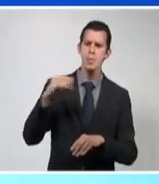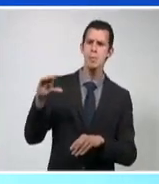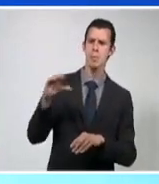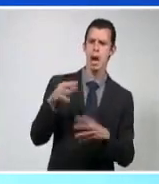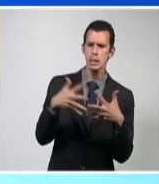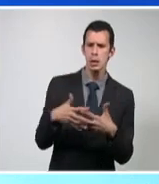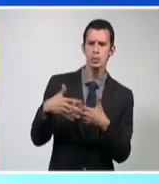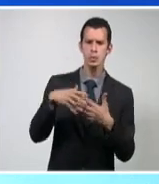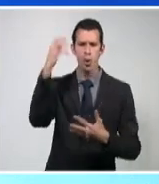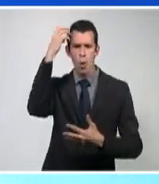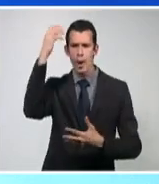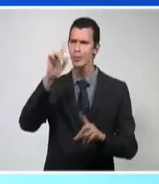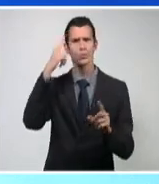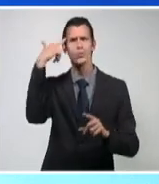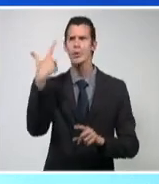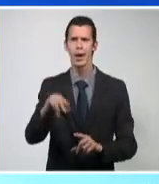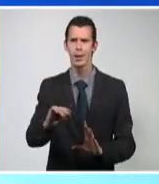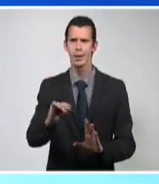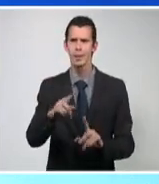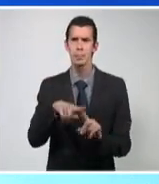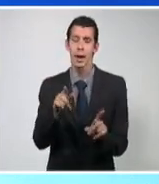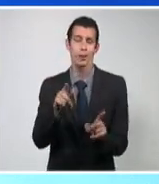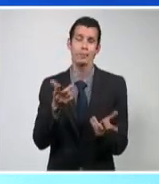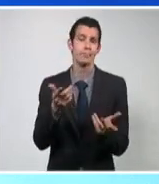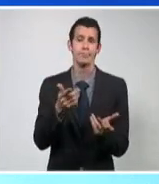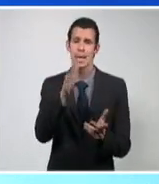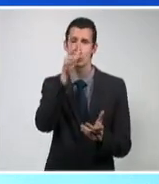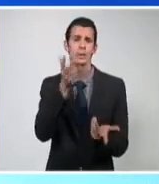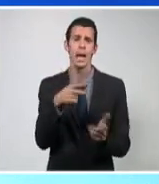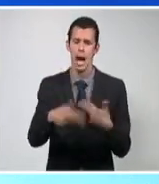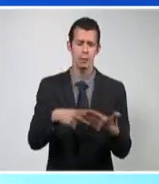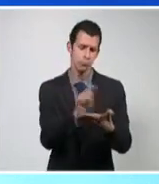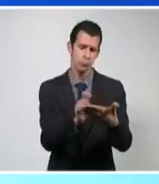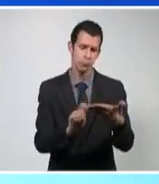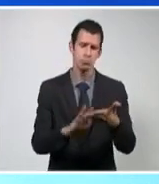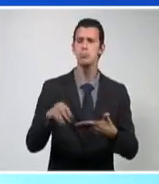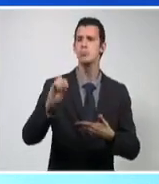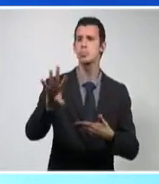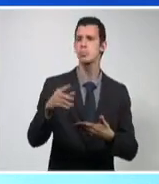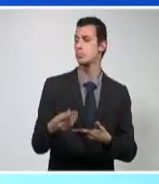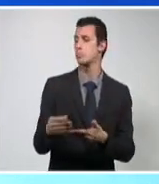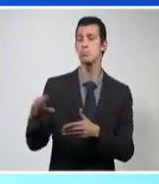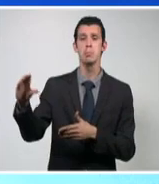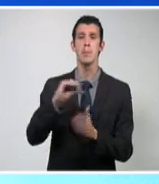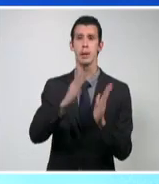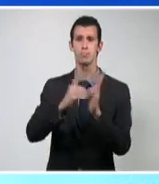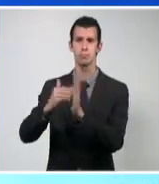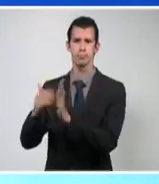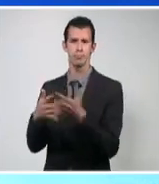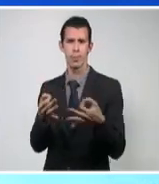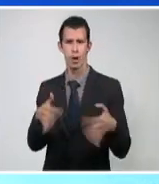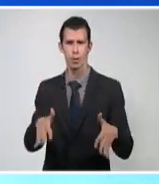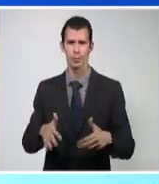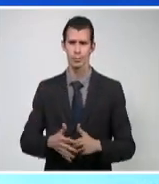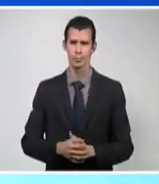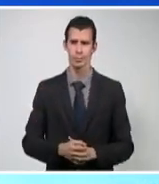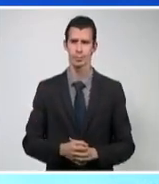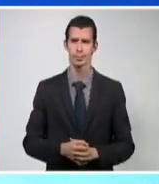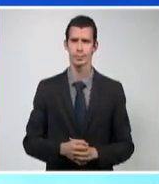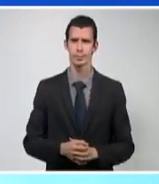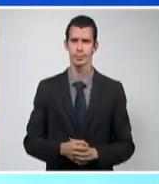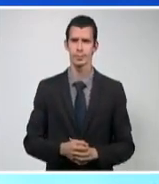impresionantes primero. Y en la medida que va pasando de mano en mano, los números van descendiendo. Y un ejecutor en Cuba recibe de sus jefes que están allá en el exterior una cifra